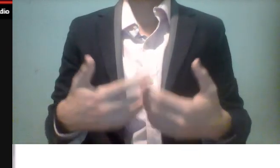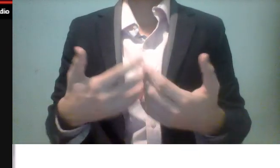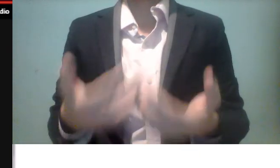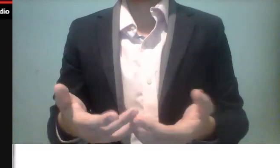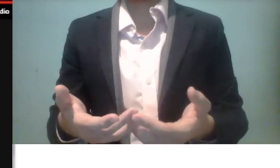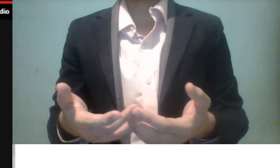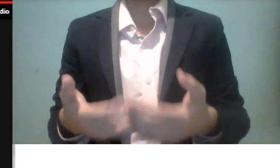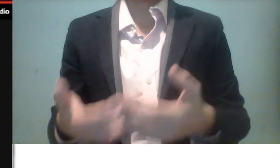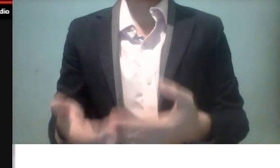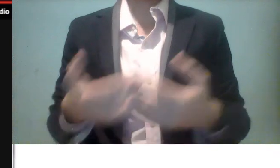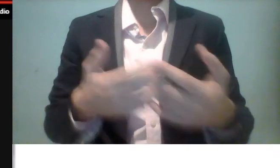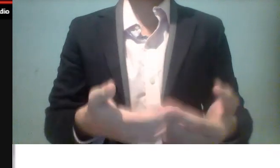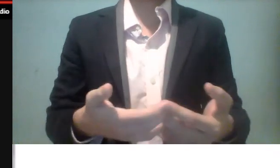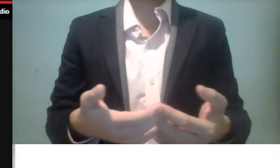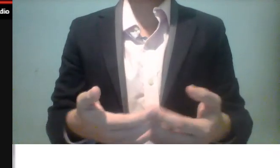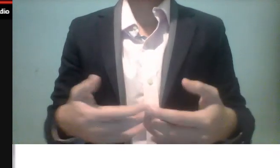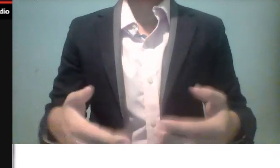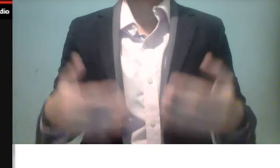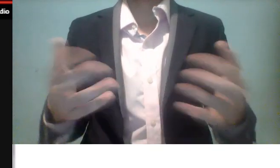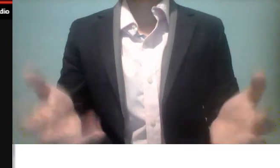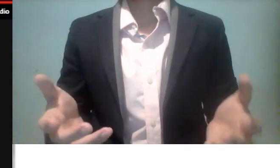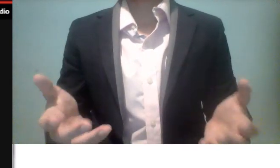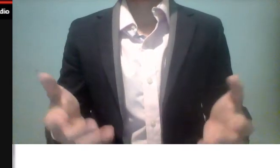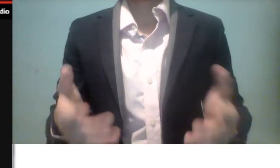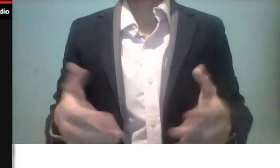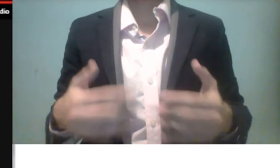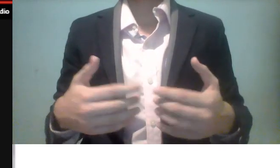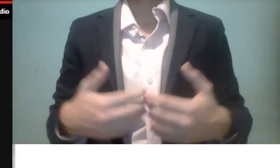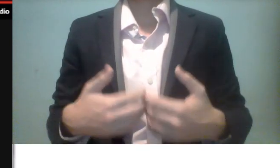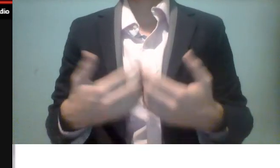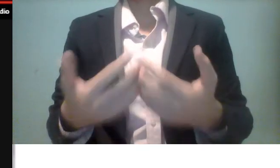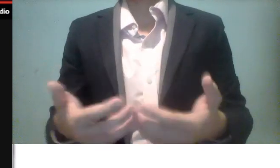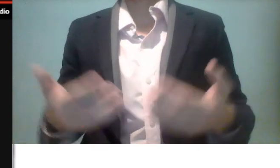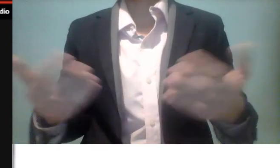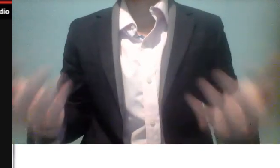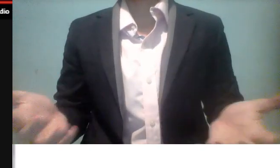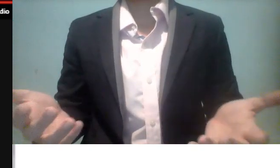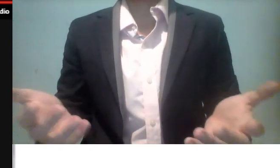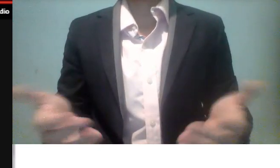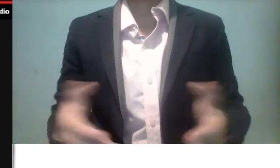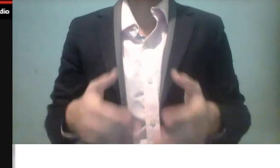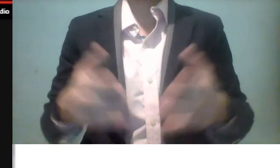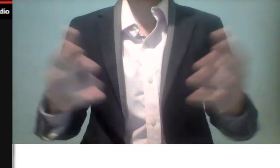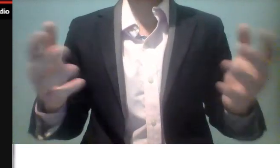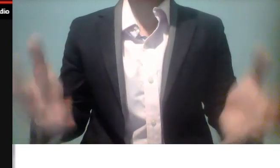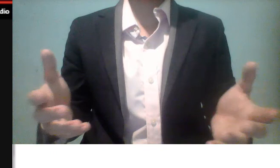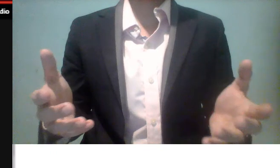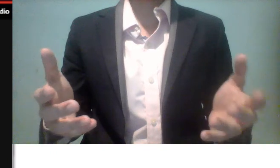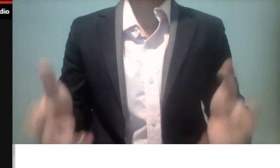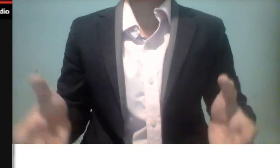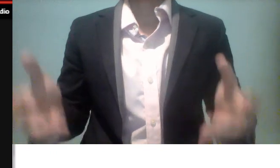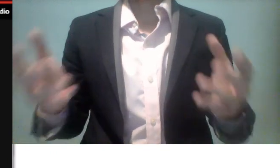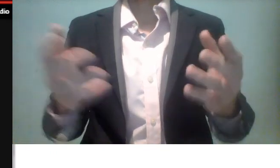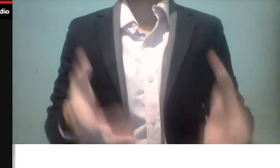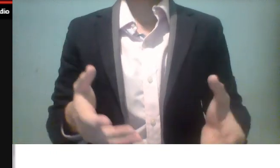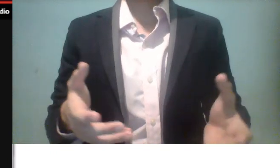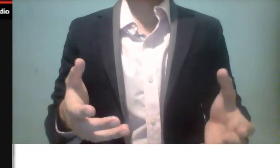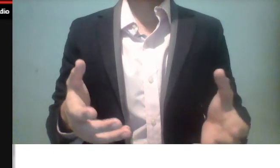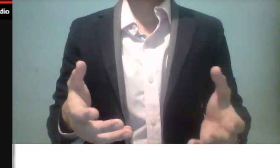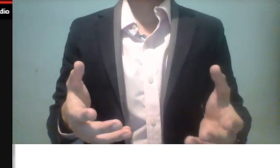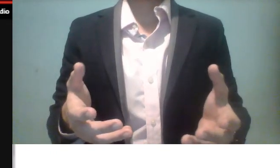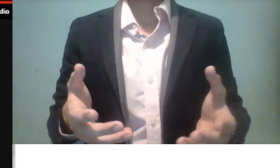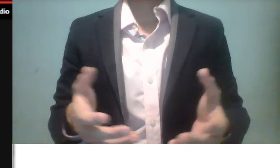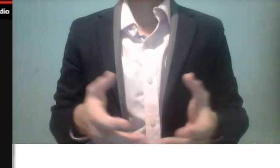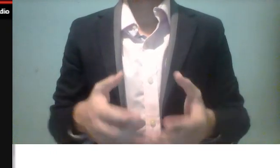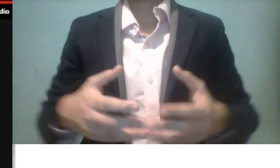no tienen la fortaleza que tenían anteriormente ya que la misma gente se ha dado cuenta y percató de este tipo de cosas donde todo funcionario público que trabajó en